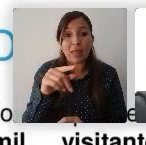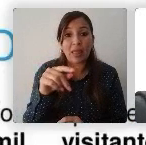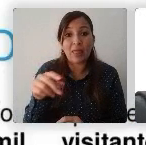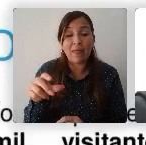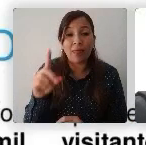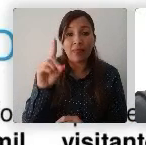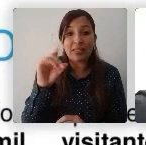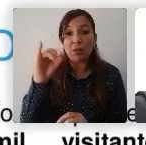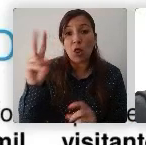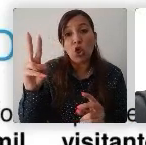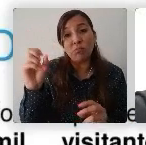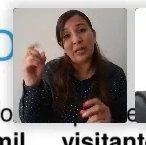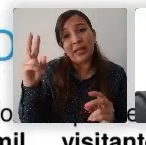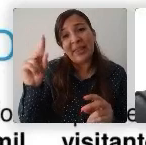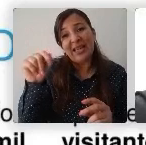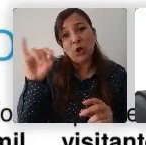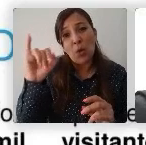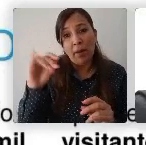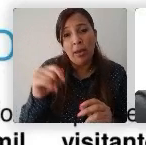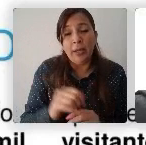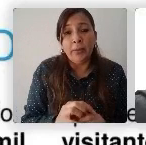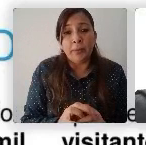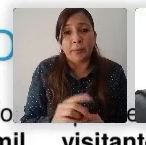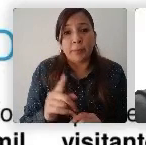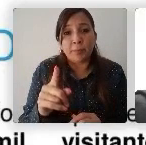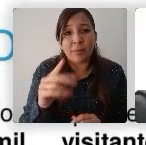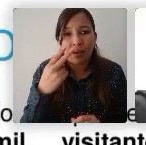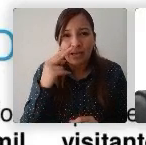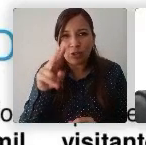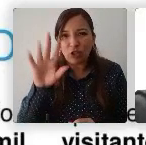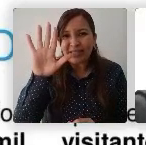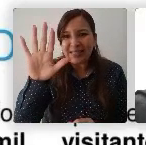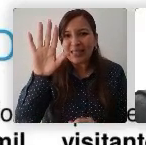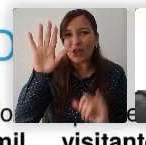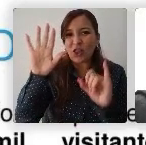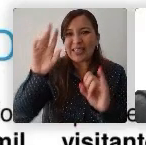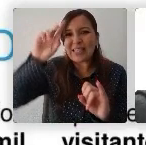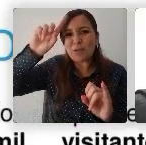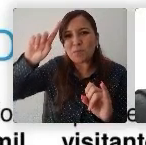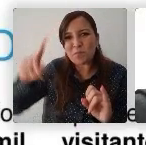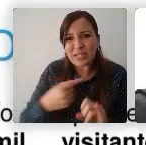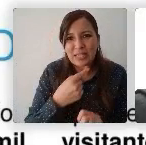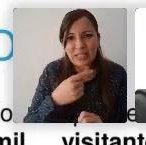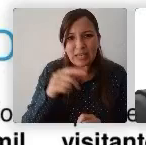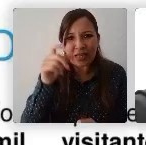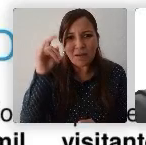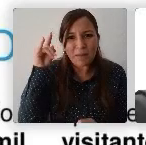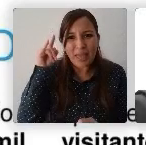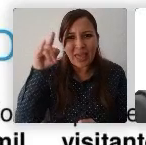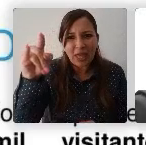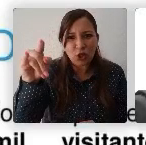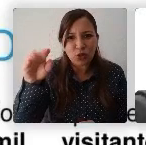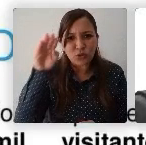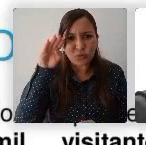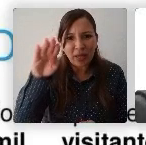¿no? Como pueden ver ustedes en la gráfica, hemos tenido visitantes que han generado alrededor de 7,9 millones